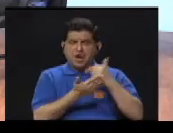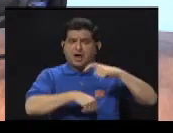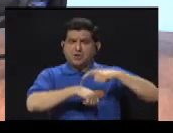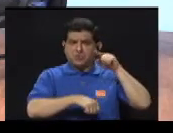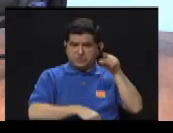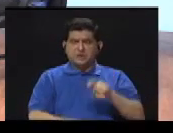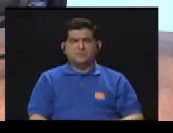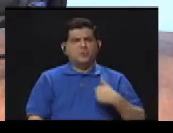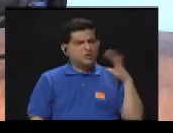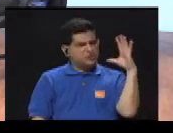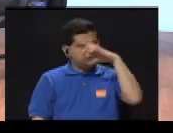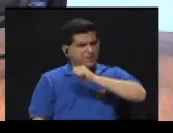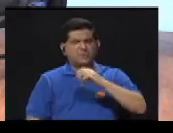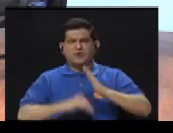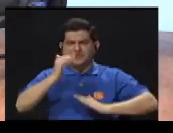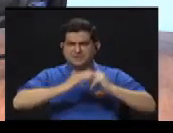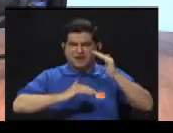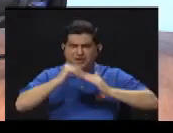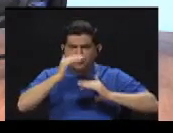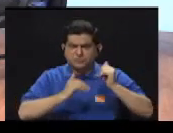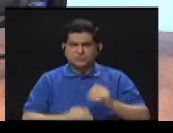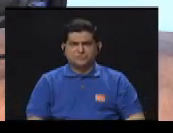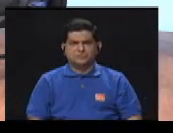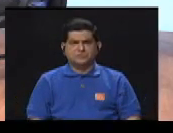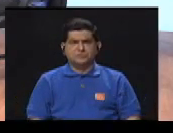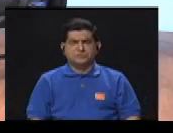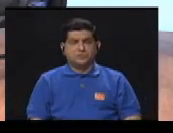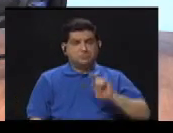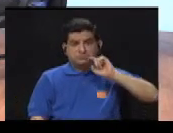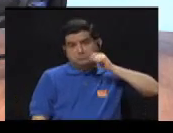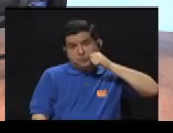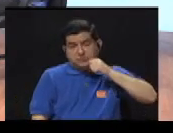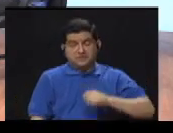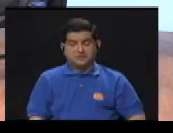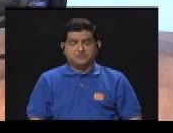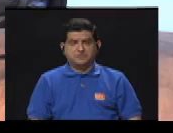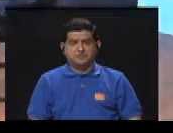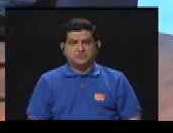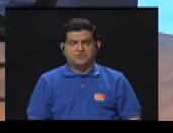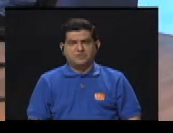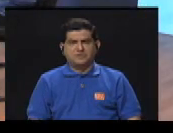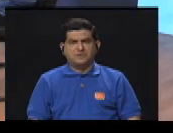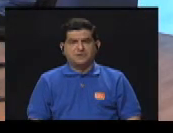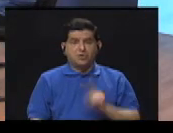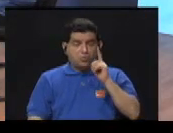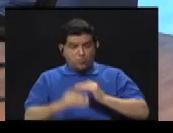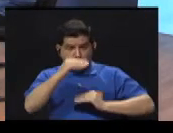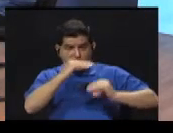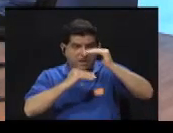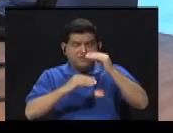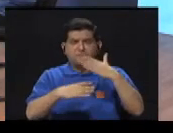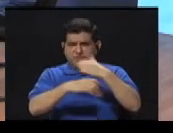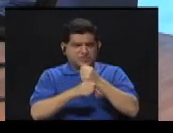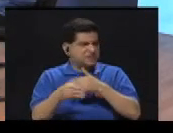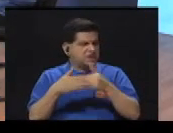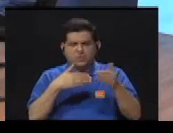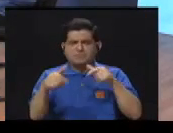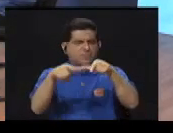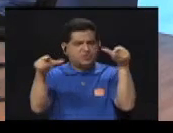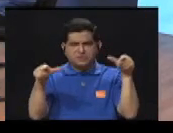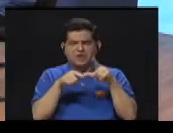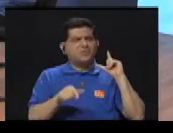a él y me di cuenta, digamos, que en las construcciones, bueno, para nadie es un secreto, pasa algo que es que cuando se hace un edificio, una obra, lo